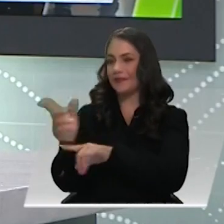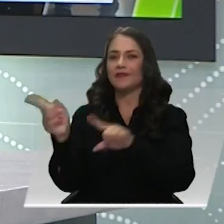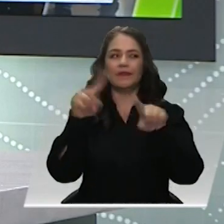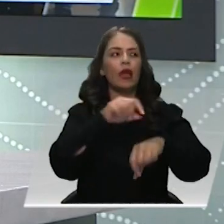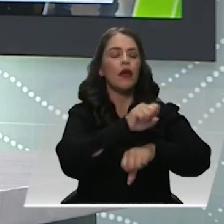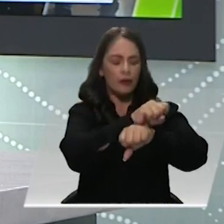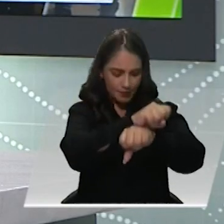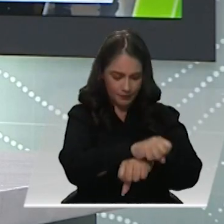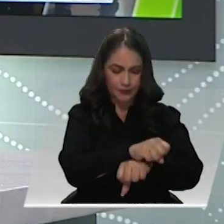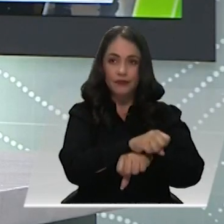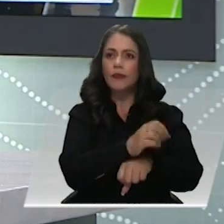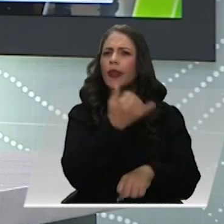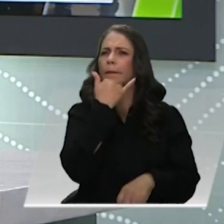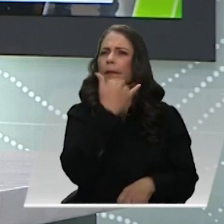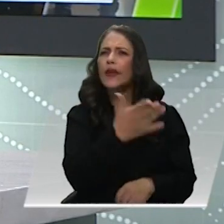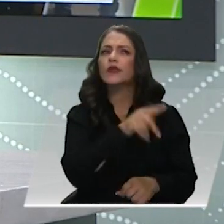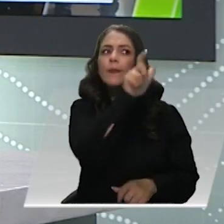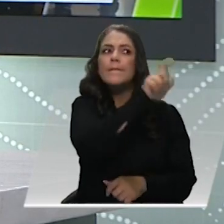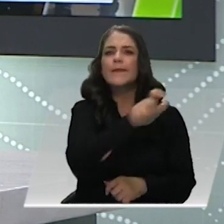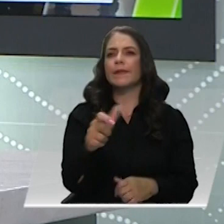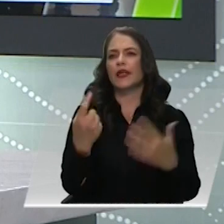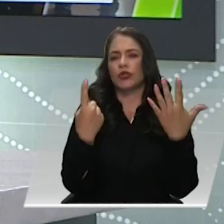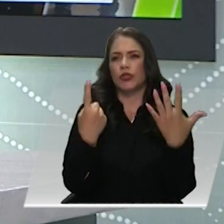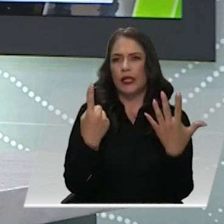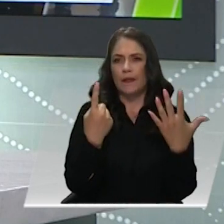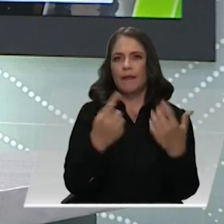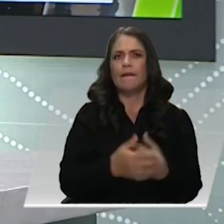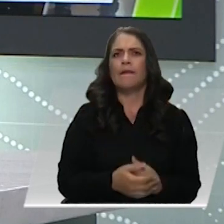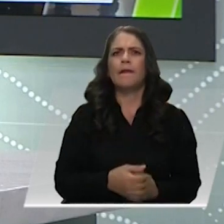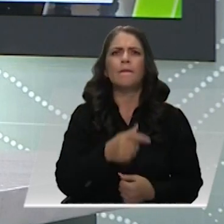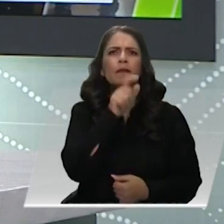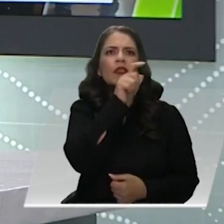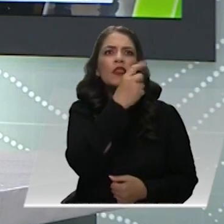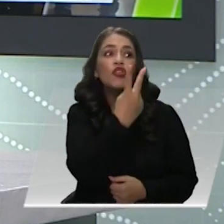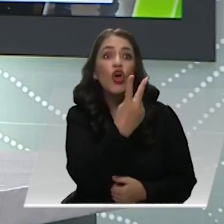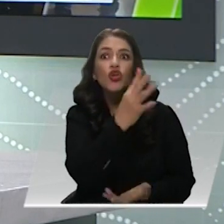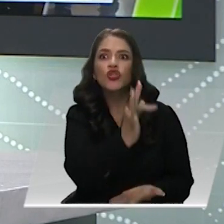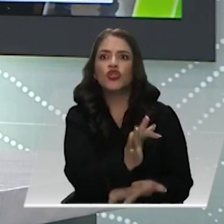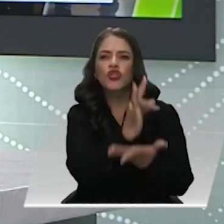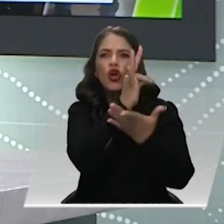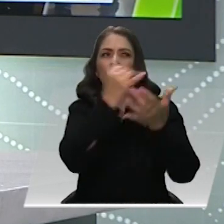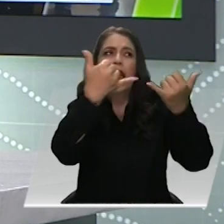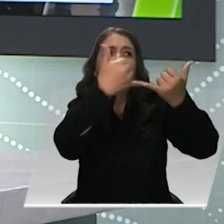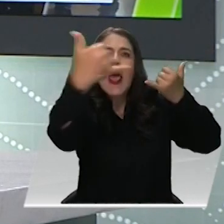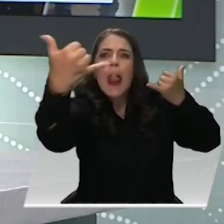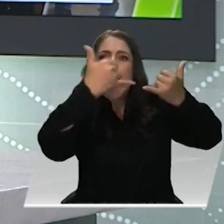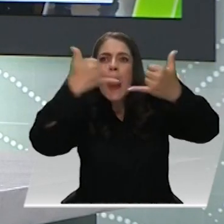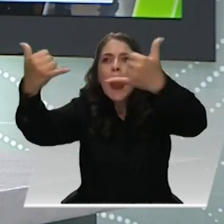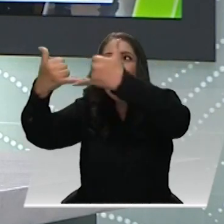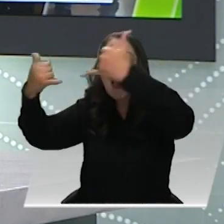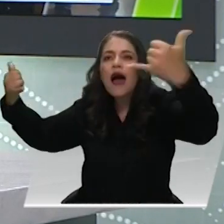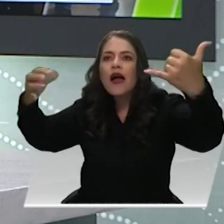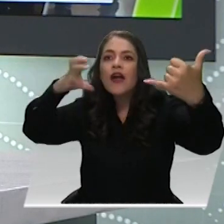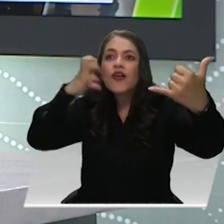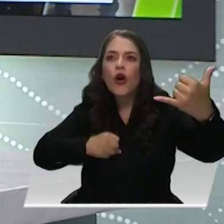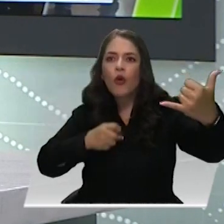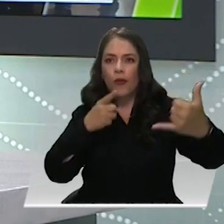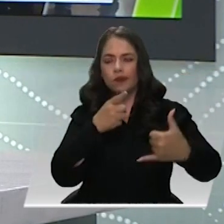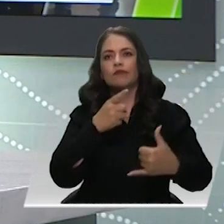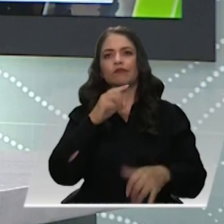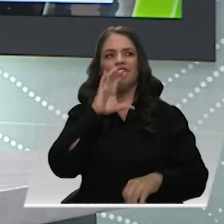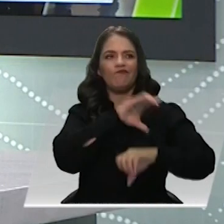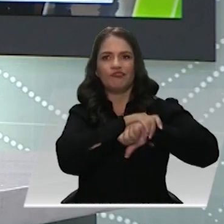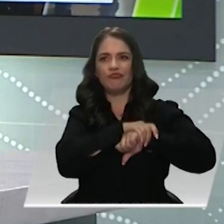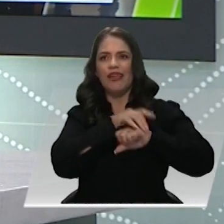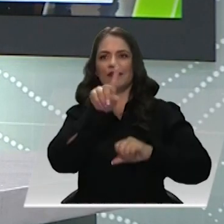las últimas horas, la policía capturó a 6 personas señaladas de robar 2 toneladas de cableado público de energía en el norte del Valle de Aburrá.